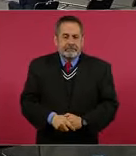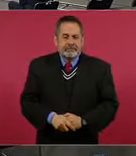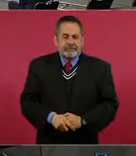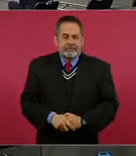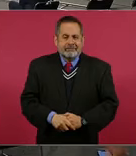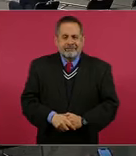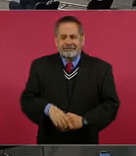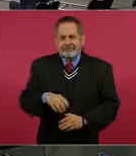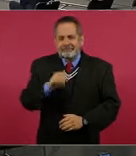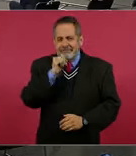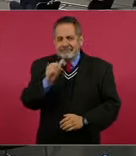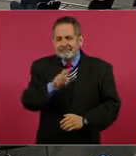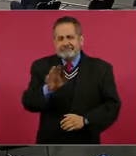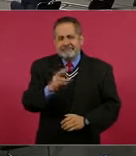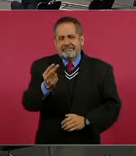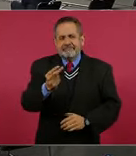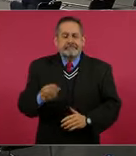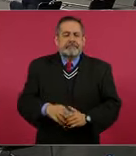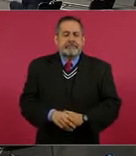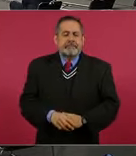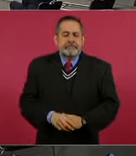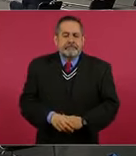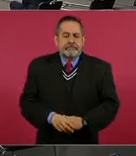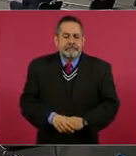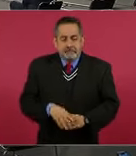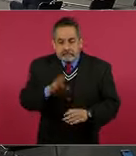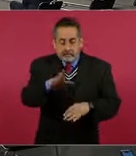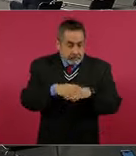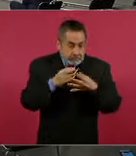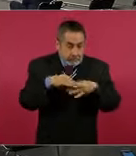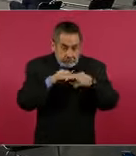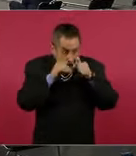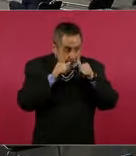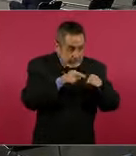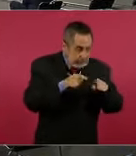México. No. Y no le damos nosotros,